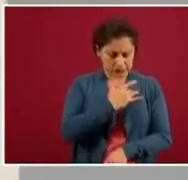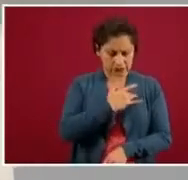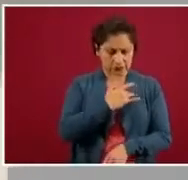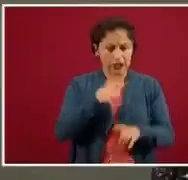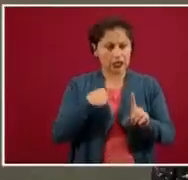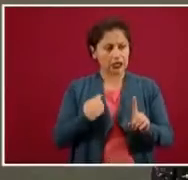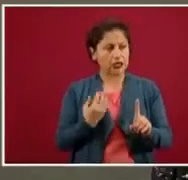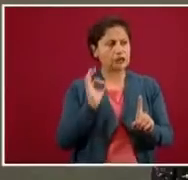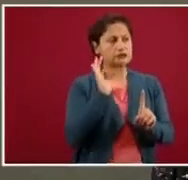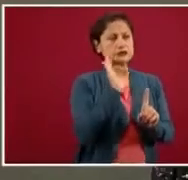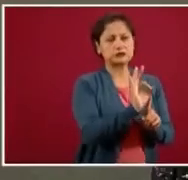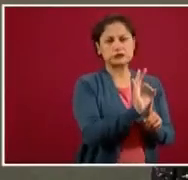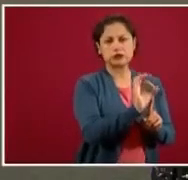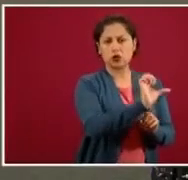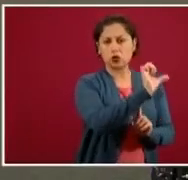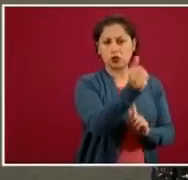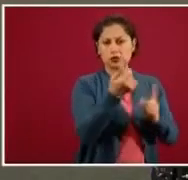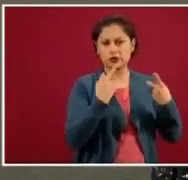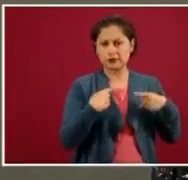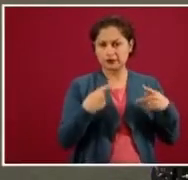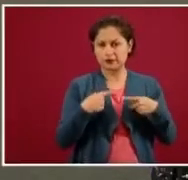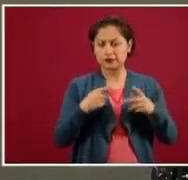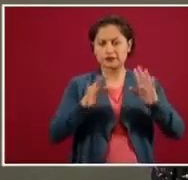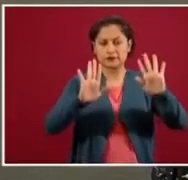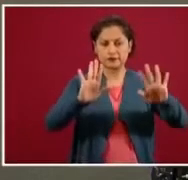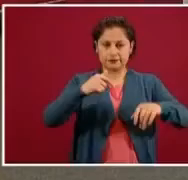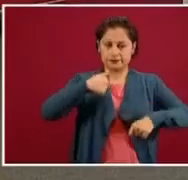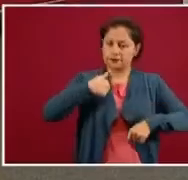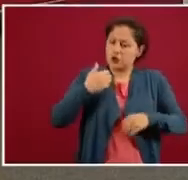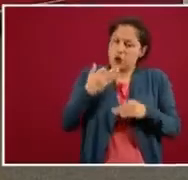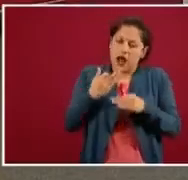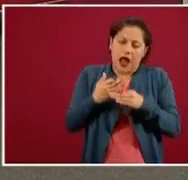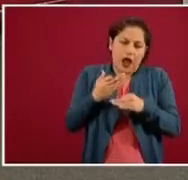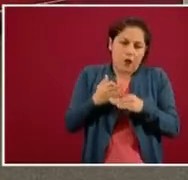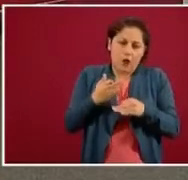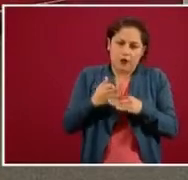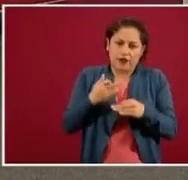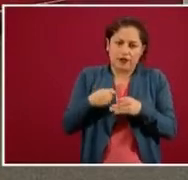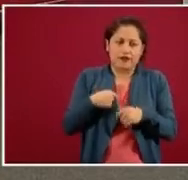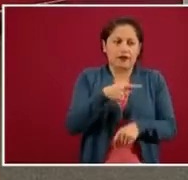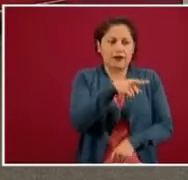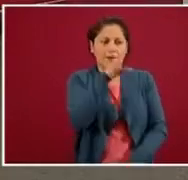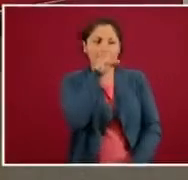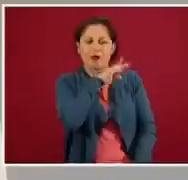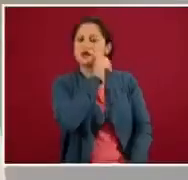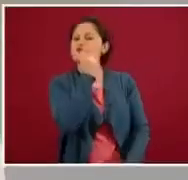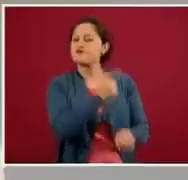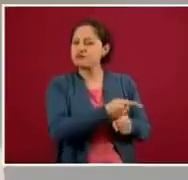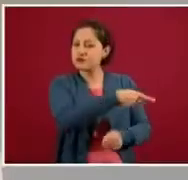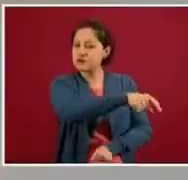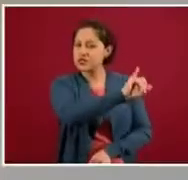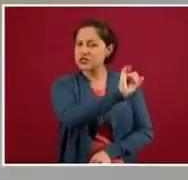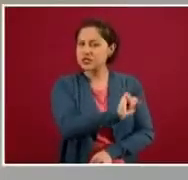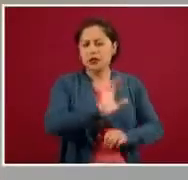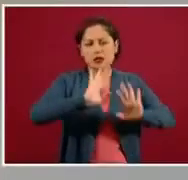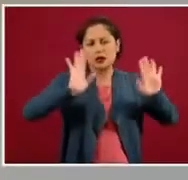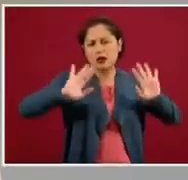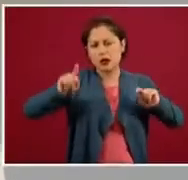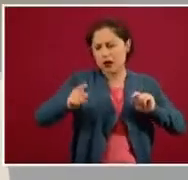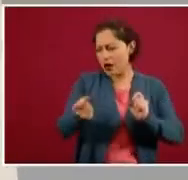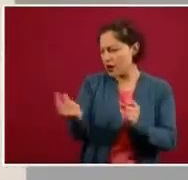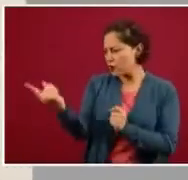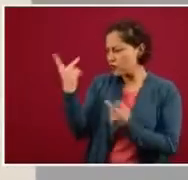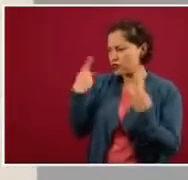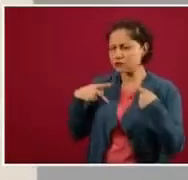No pretendo hacer ningún diagnóstico a distancia de las personas que escriben esto, pero es un fenómeno